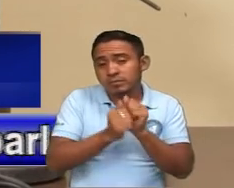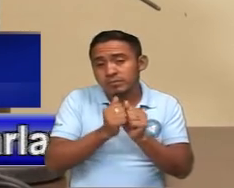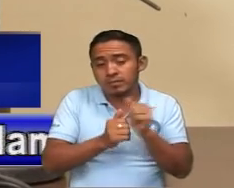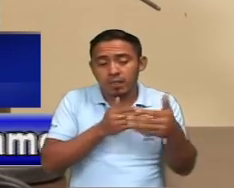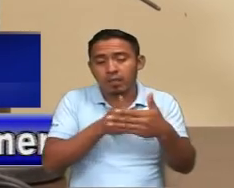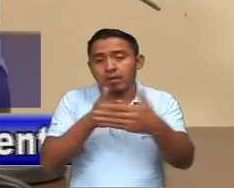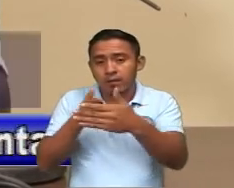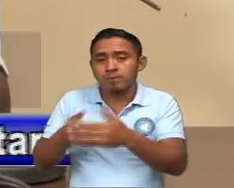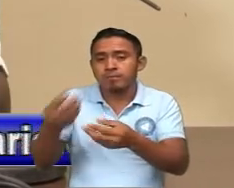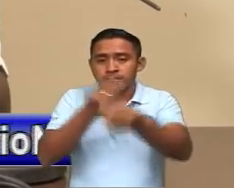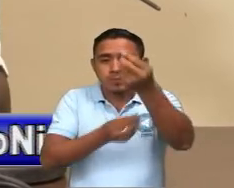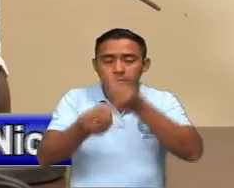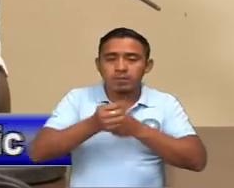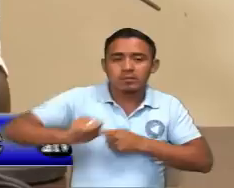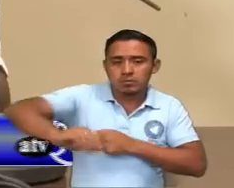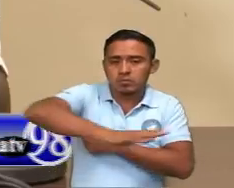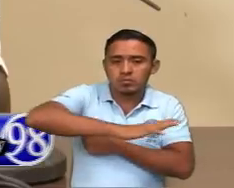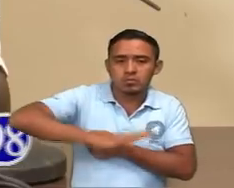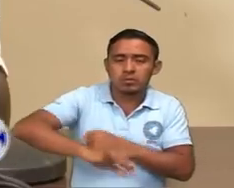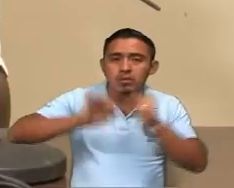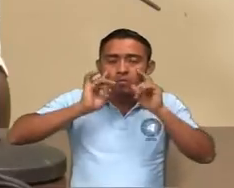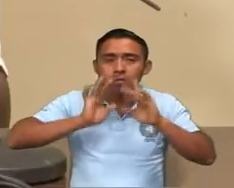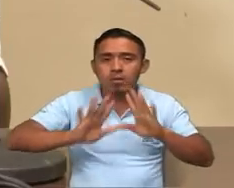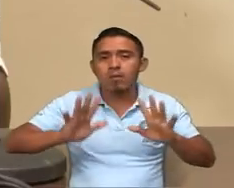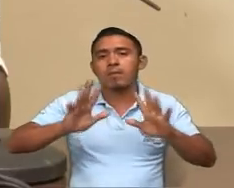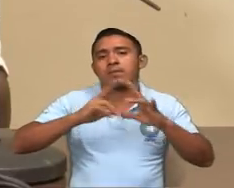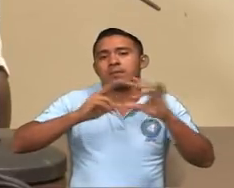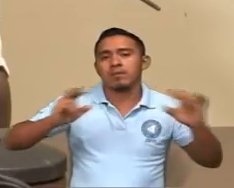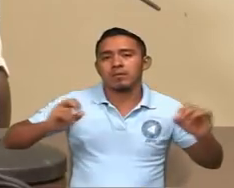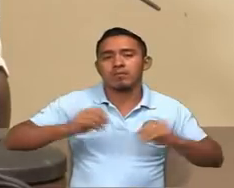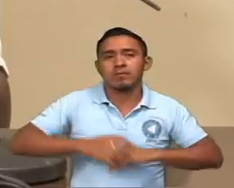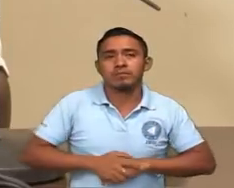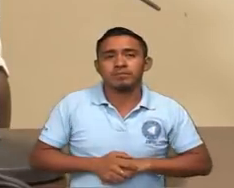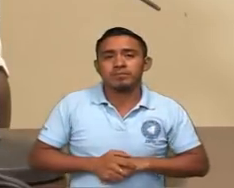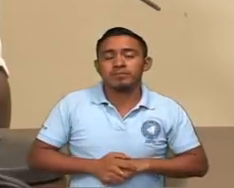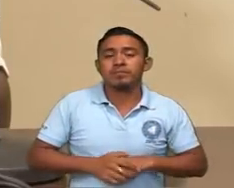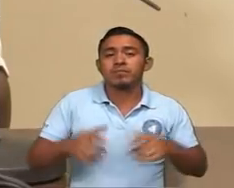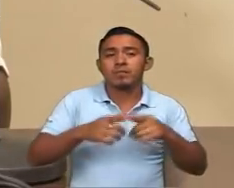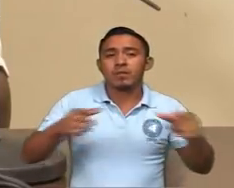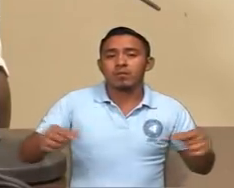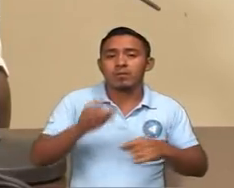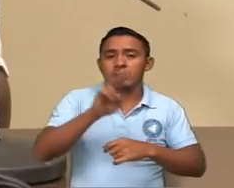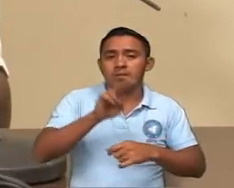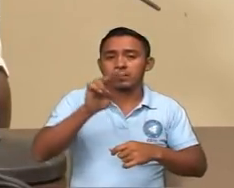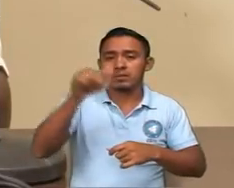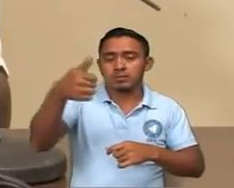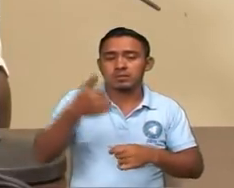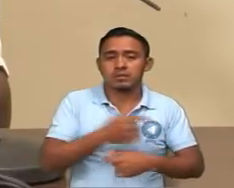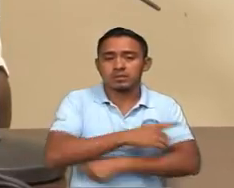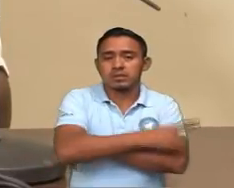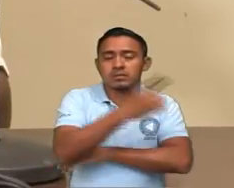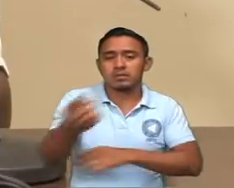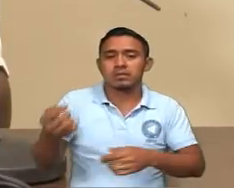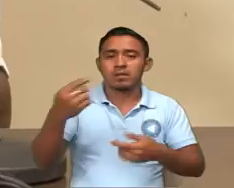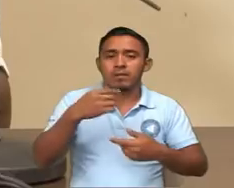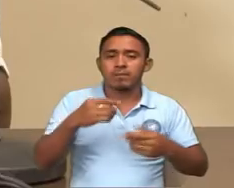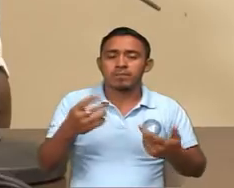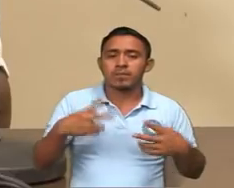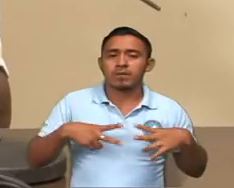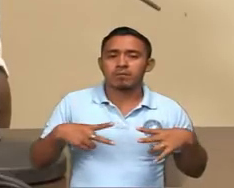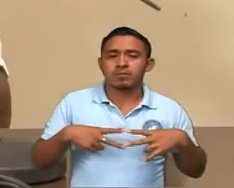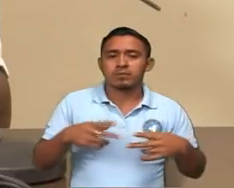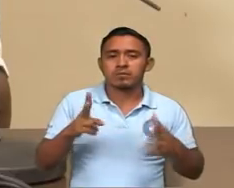actividades económicas, sociales y de seguridad del país. Dado en la ciudad de Managua a los 26 días del mes de abril del